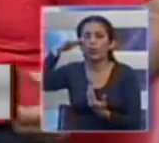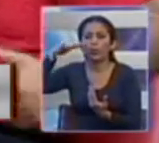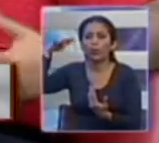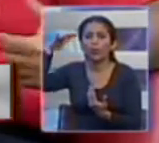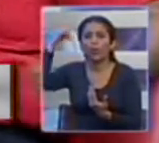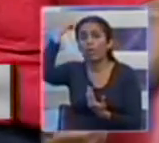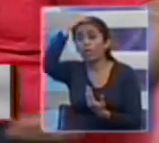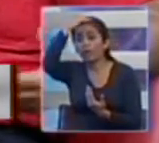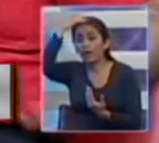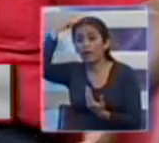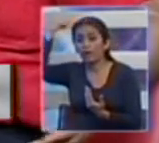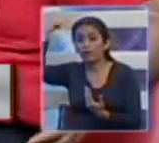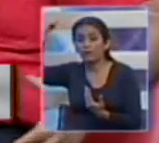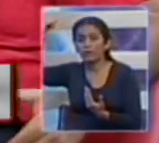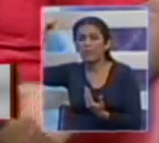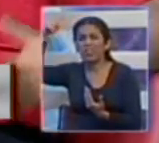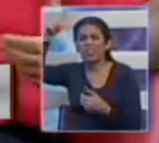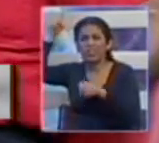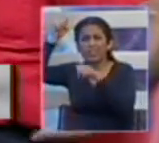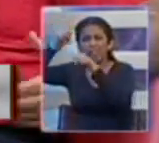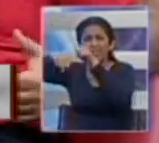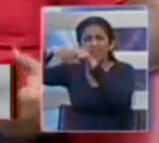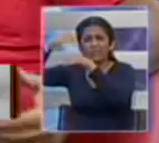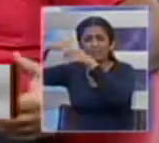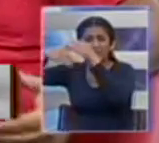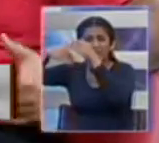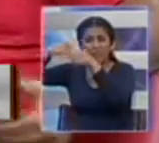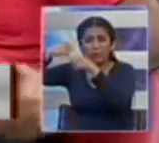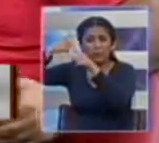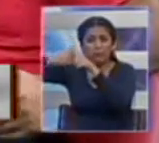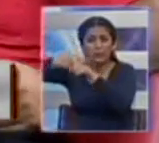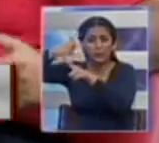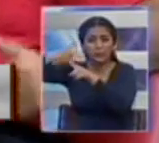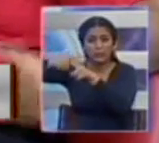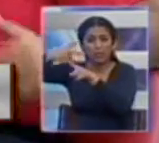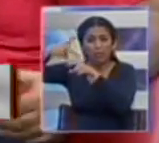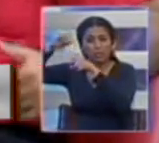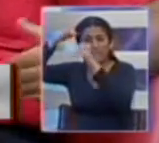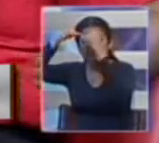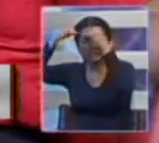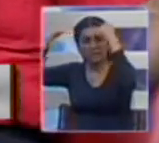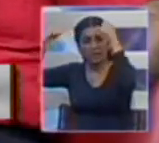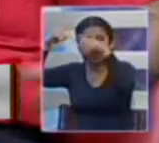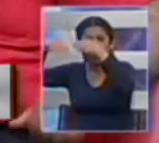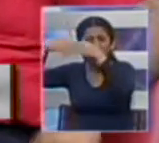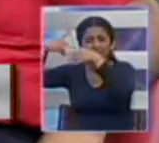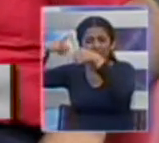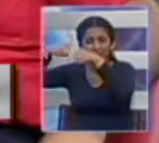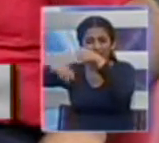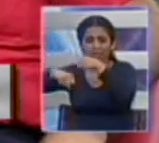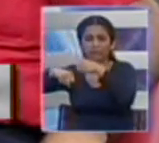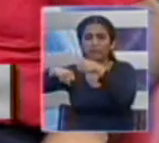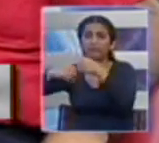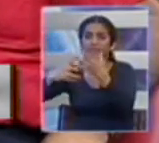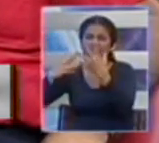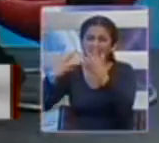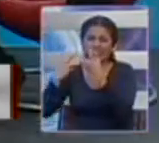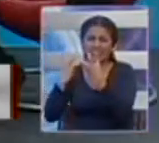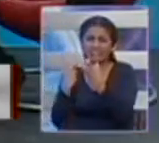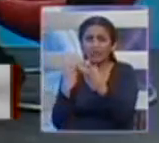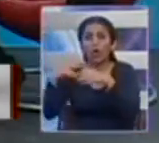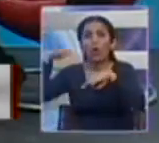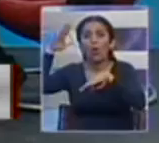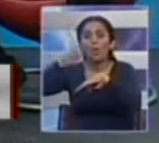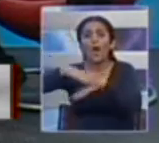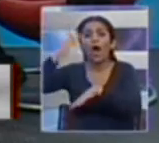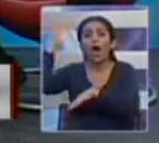primera lluvia, a los 2-3 meses, con el sol, ¿sí me explico? Pero es algo que fue generado producto de este tema. Y lo importante,